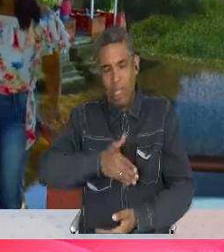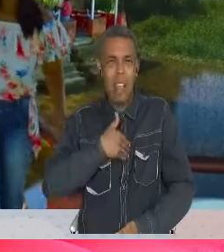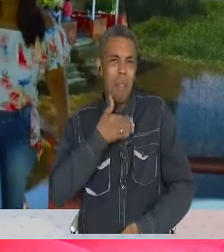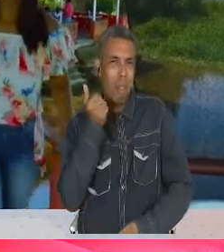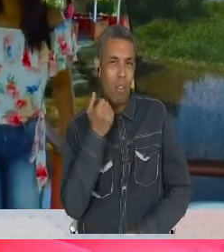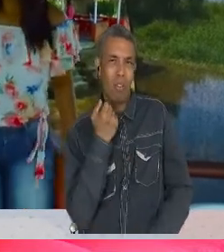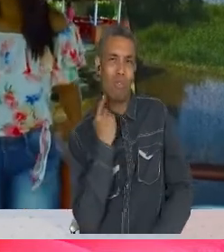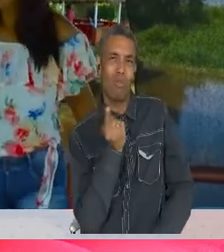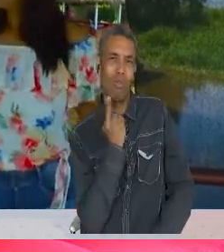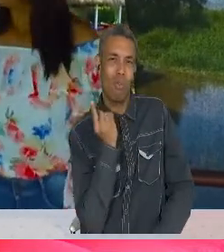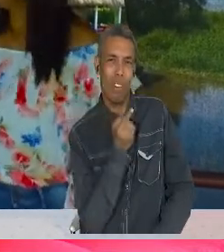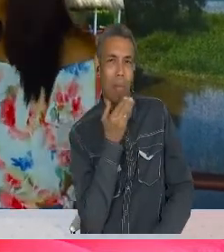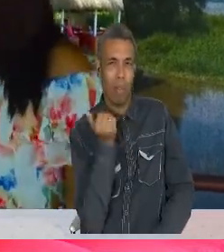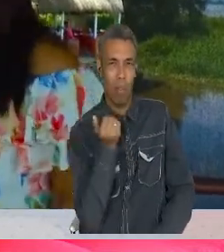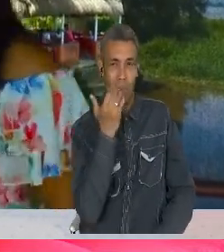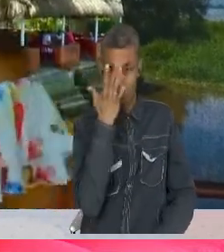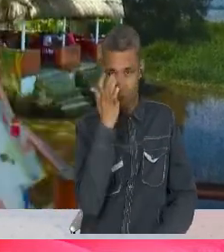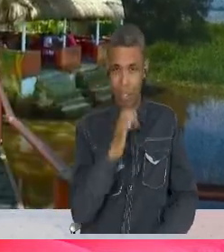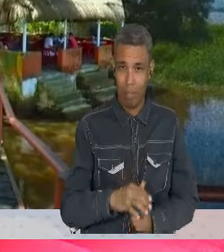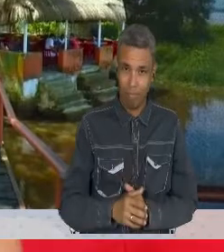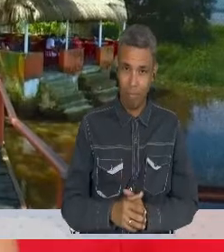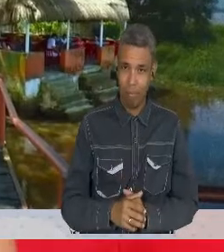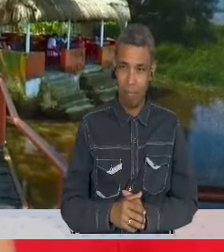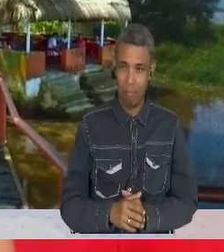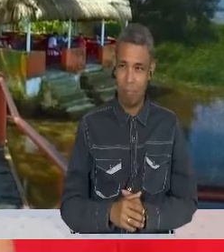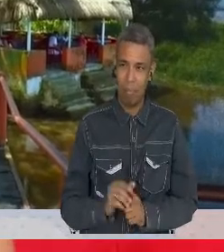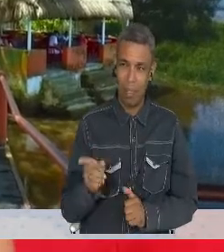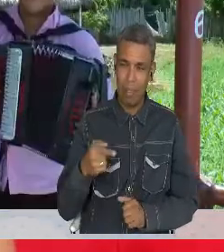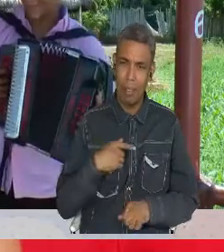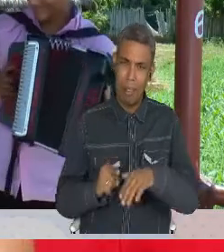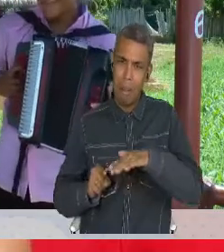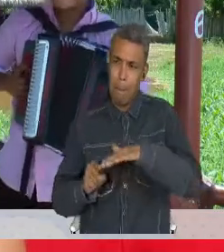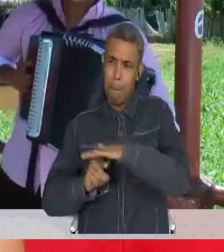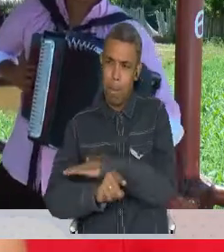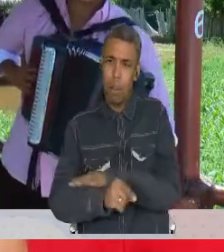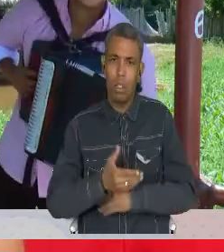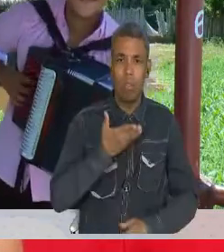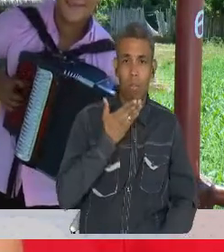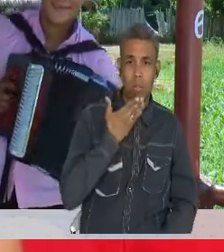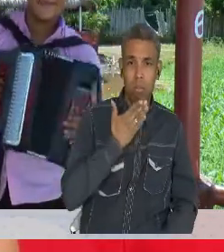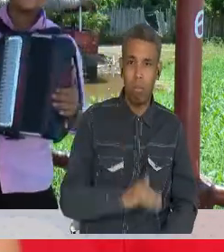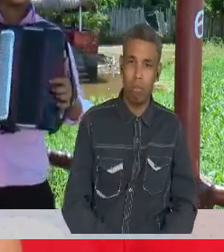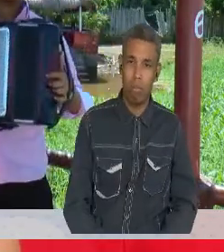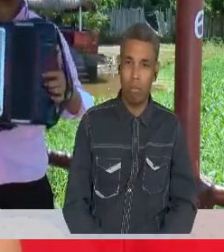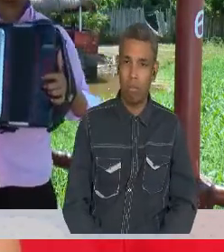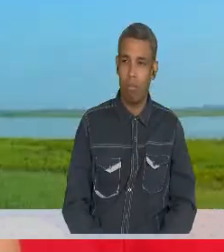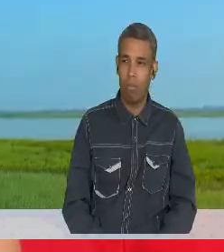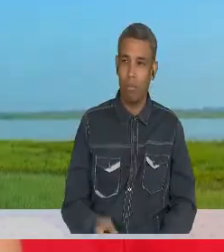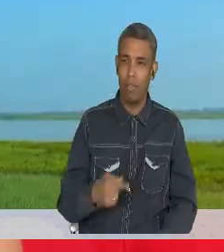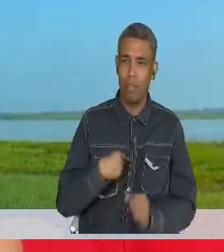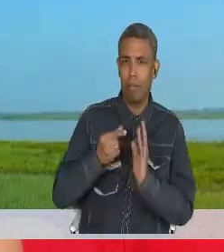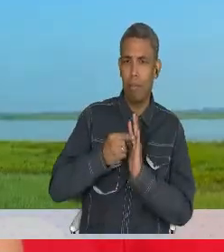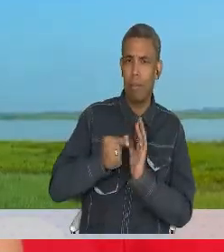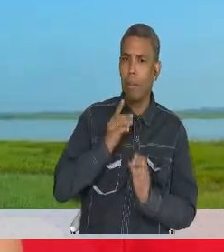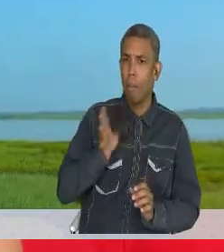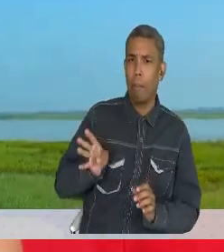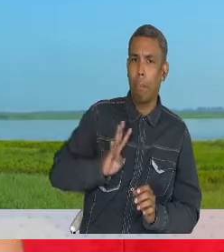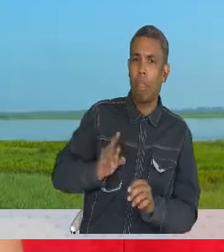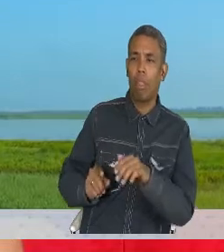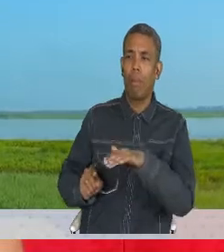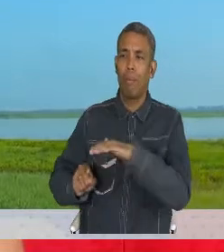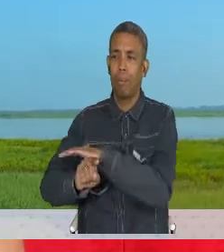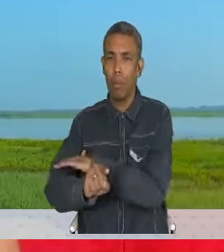una traición de un hombre que se larga con otra, que luego regresa como comúnmente suele suceder. Como si nada hubiera pasado.